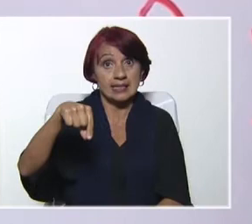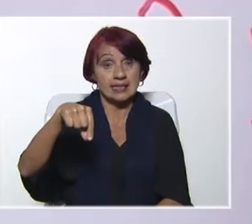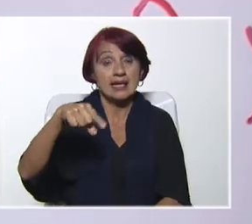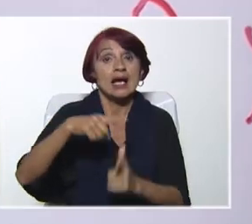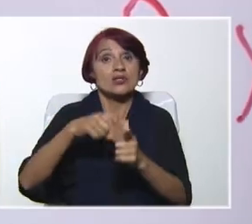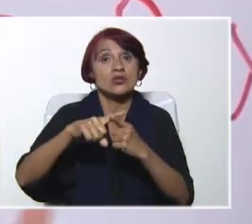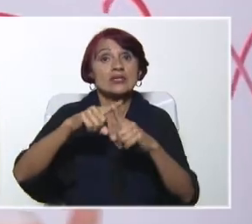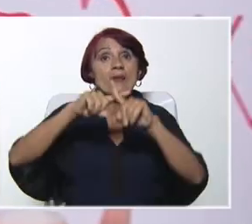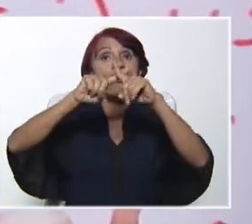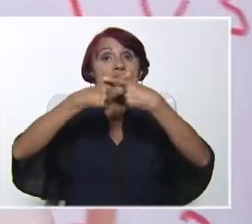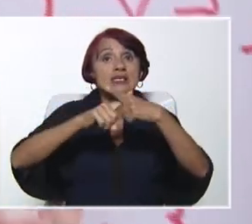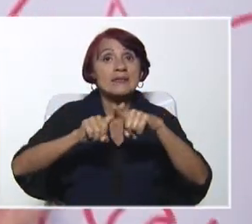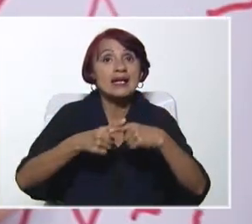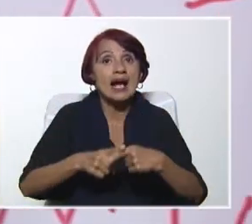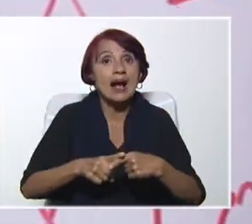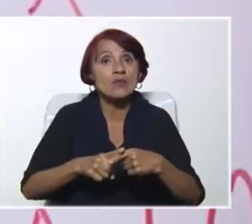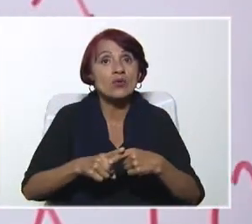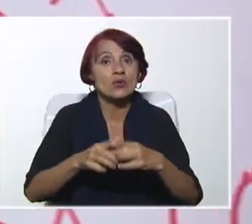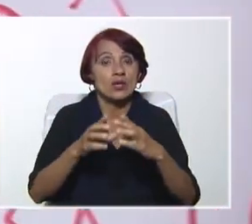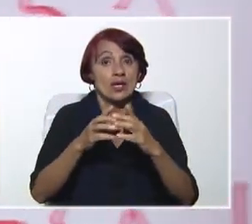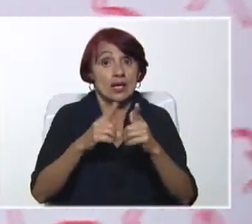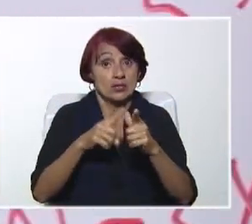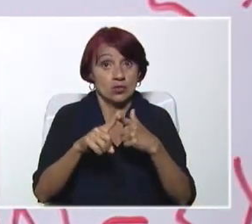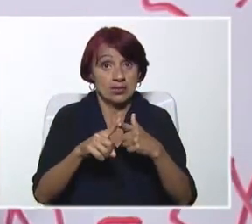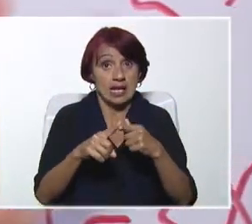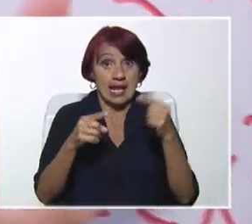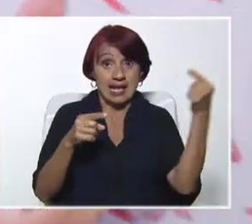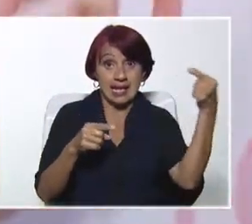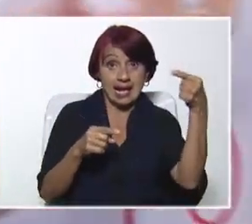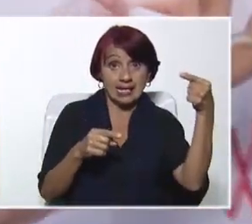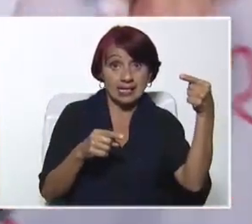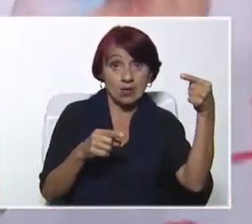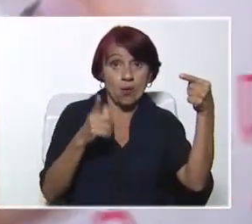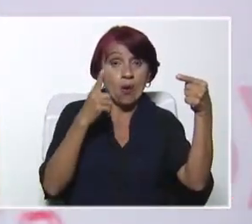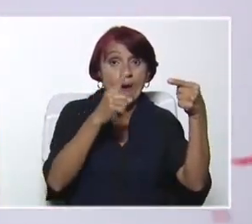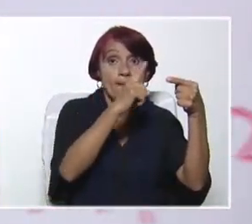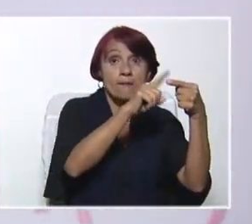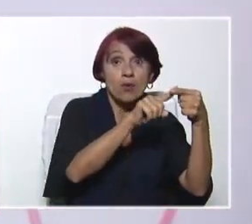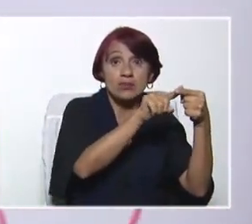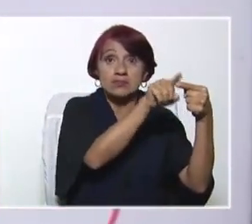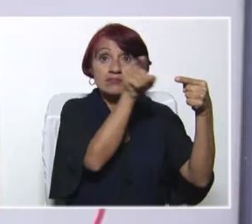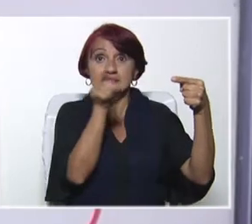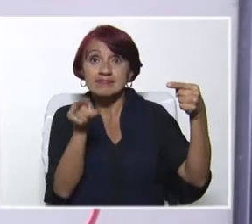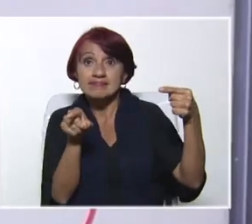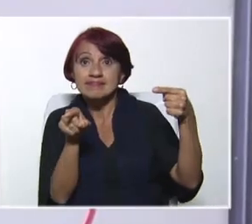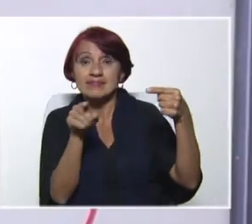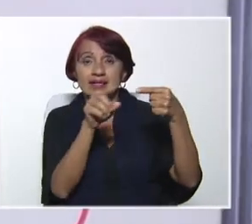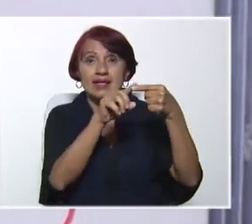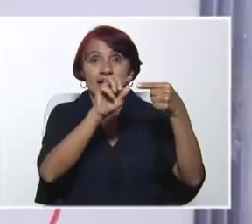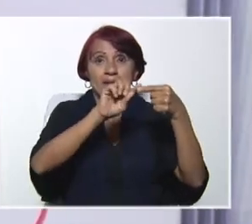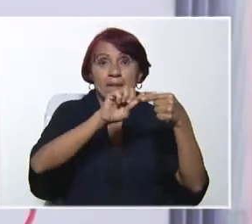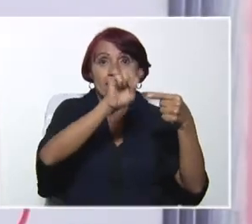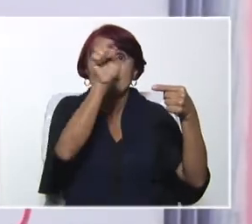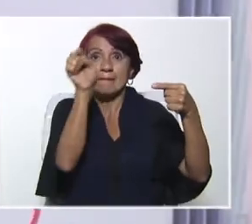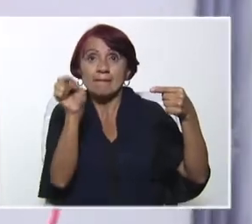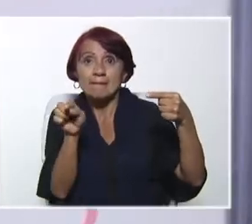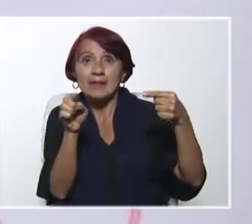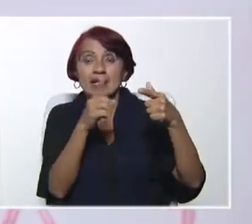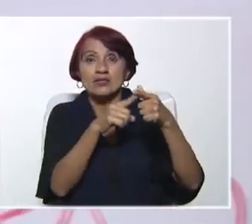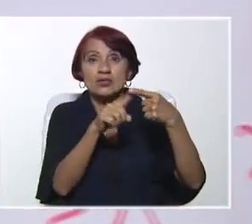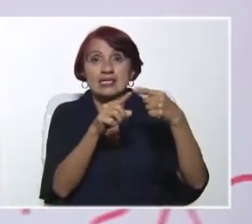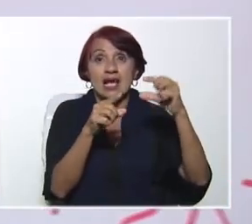y multiplicamos este negativo por cada uno de los monomios. En este caso sería